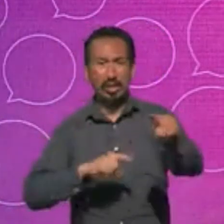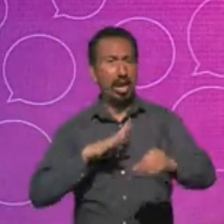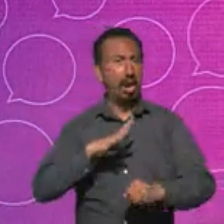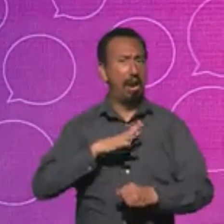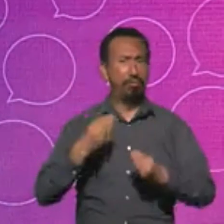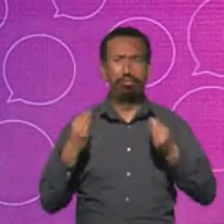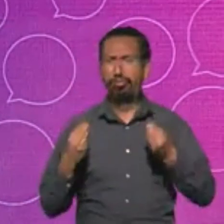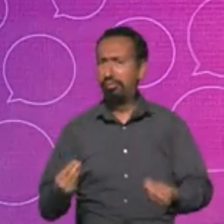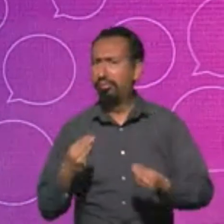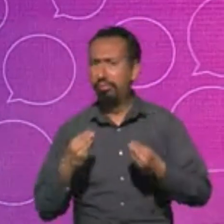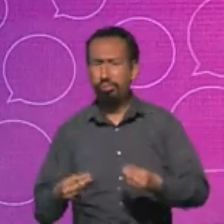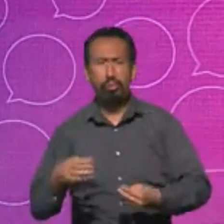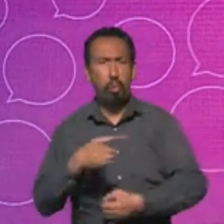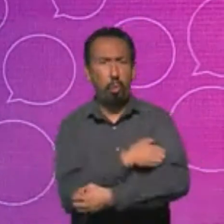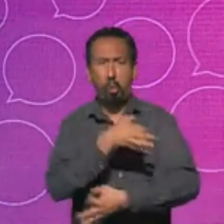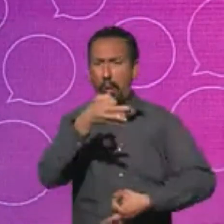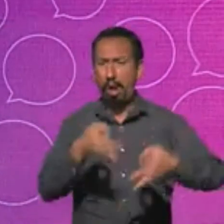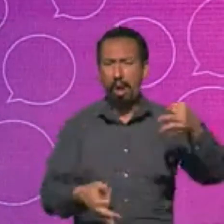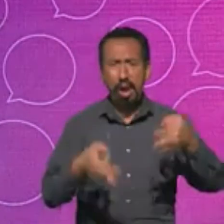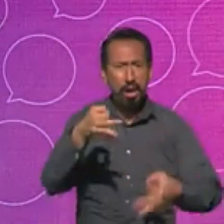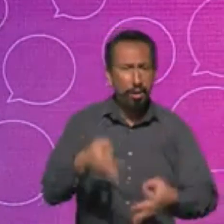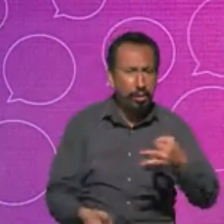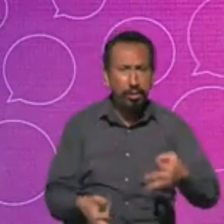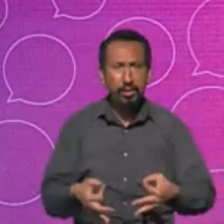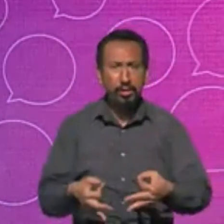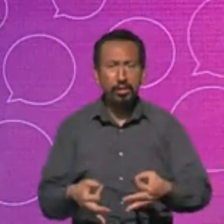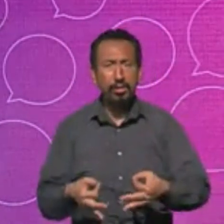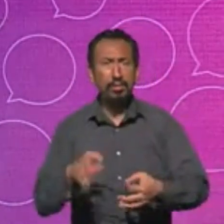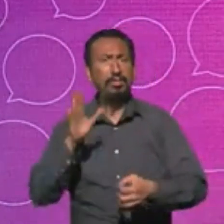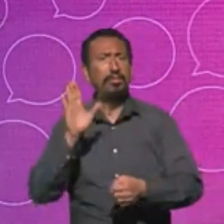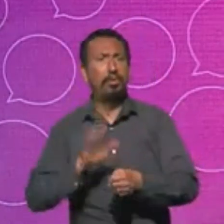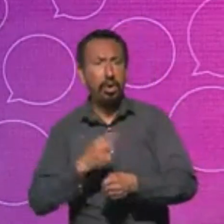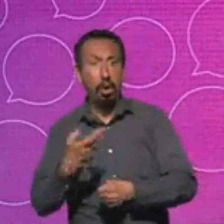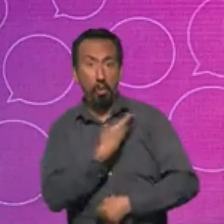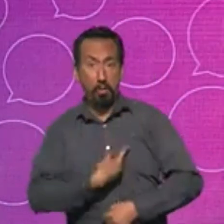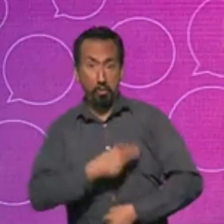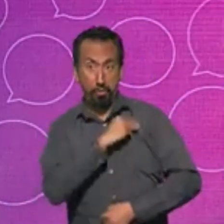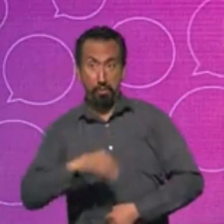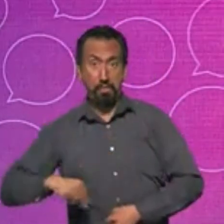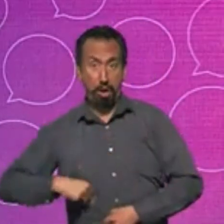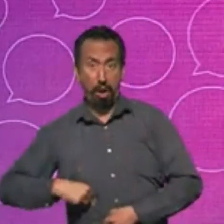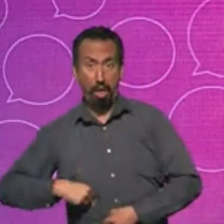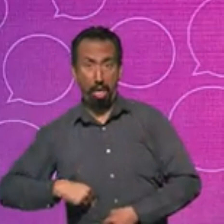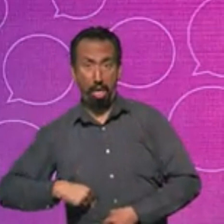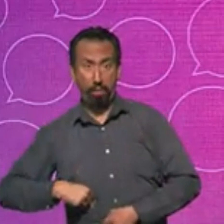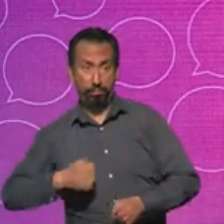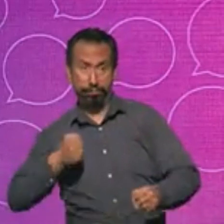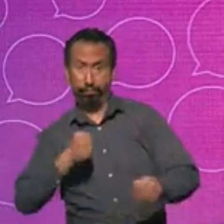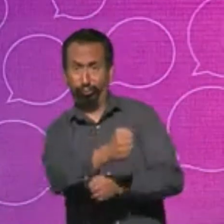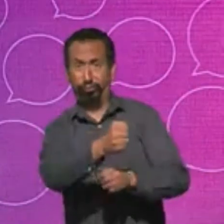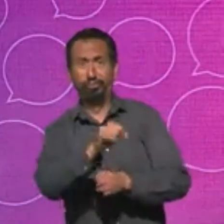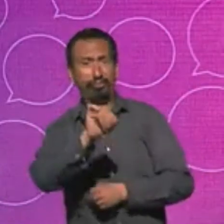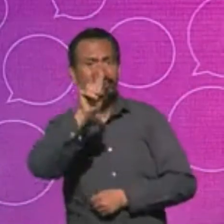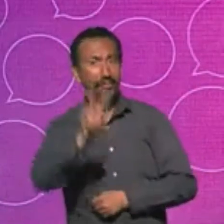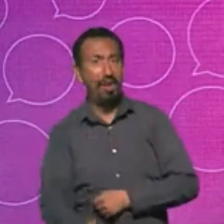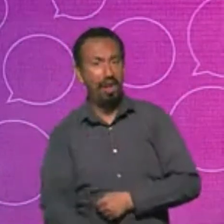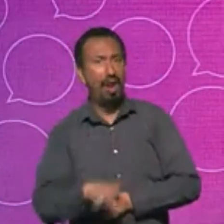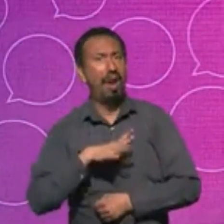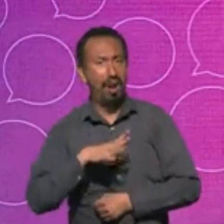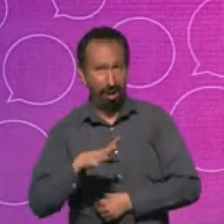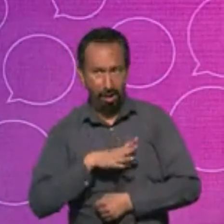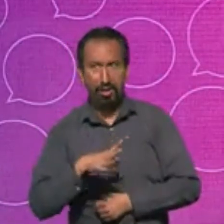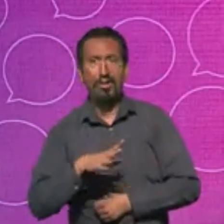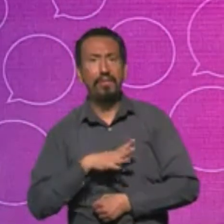procesos penales y faltó totalmente la sensibilidad del gobierno municipal en ese tema con unas cuantas